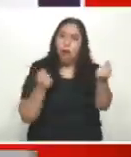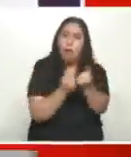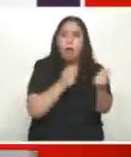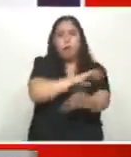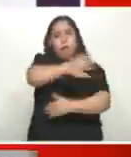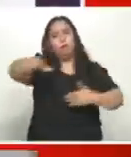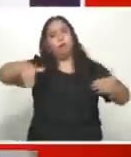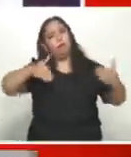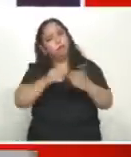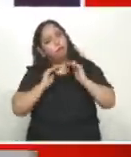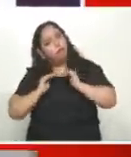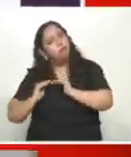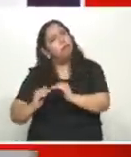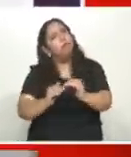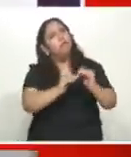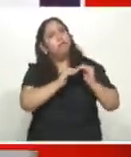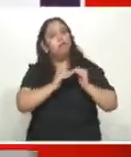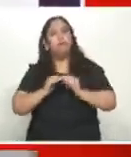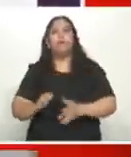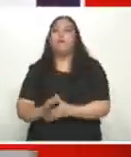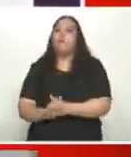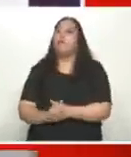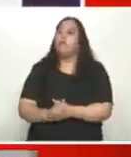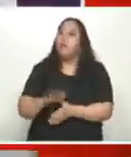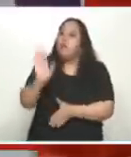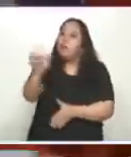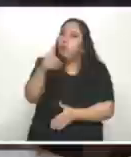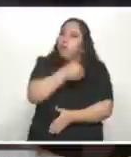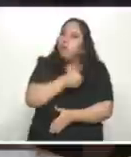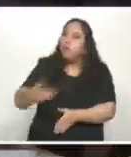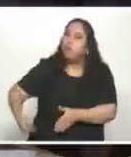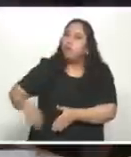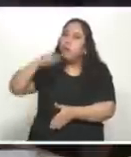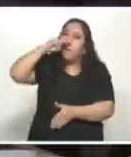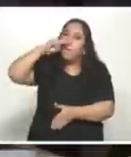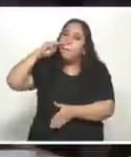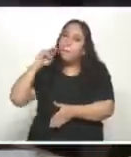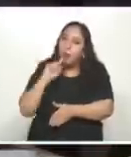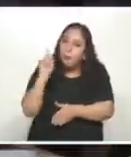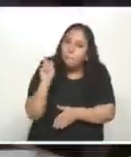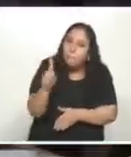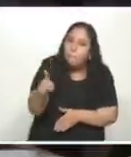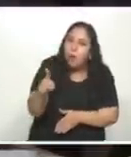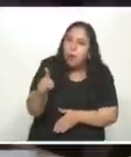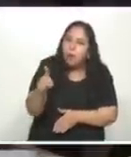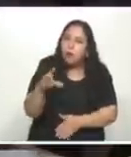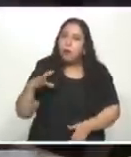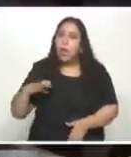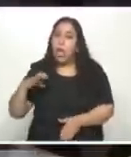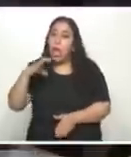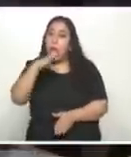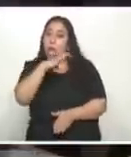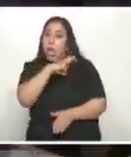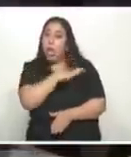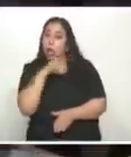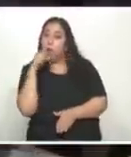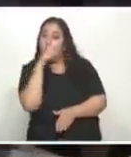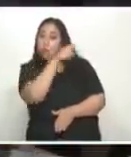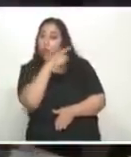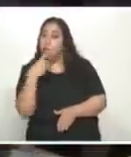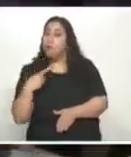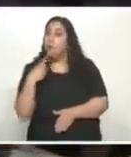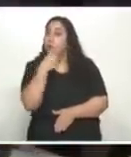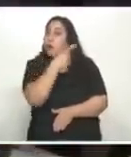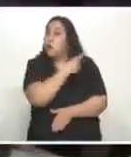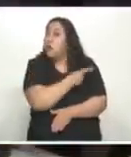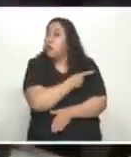todos. Presidente de Celaya, los números son los que mandan en el Congreso Nacional. Ya se ha mandado este